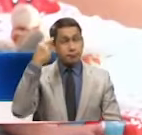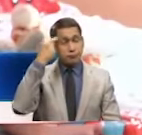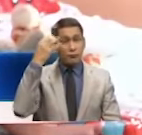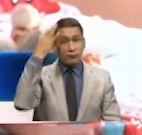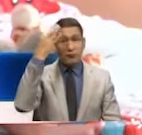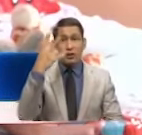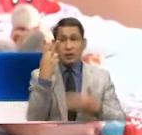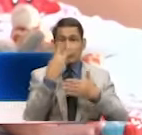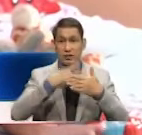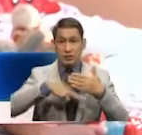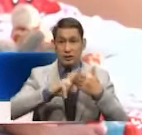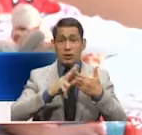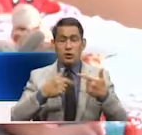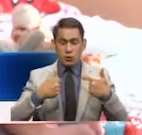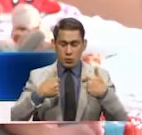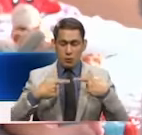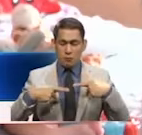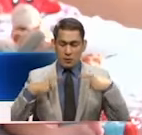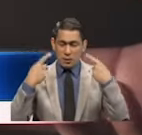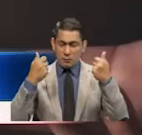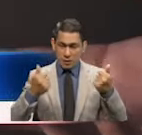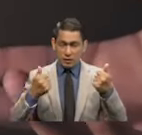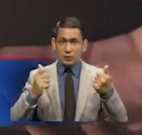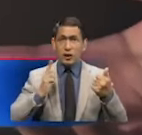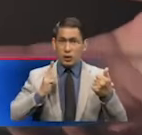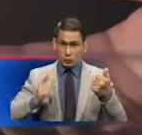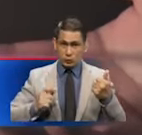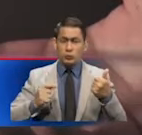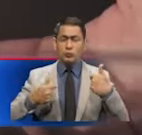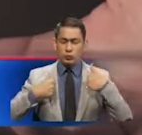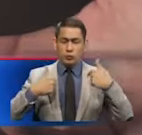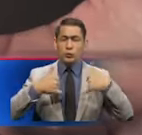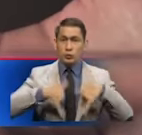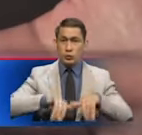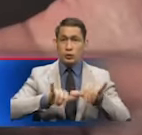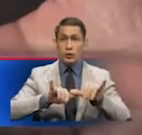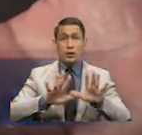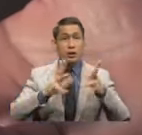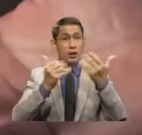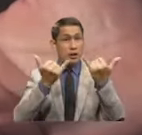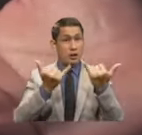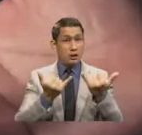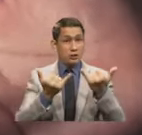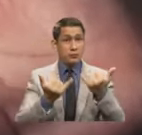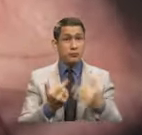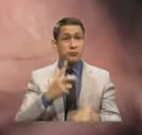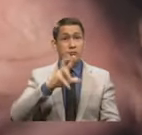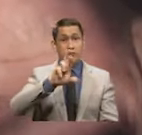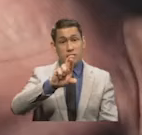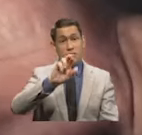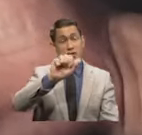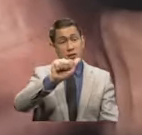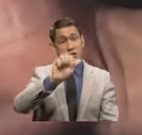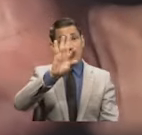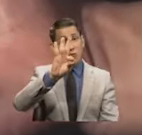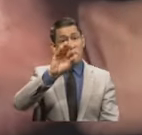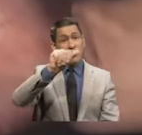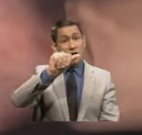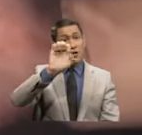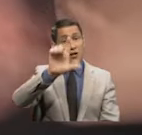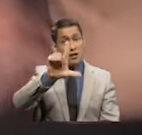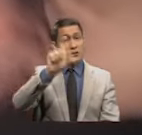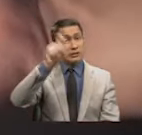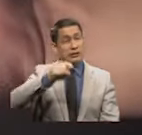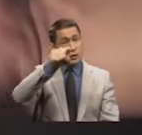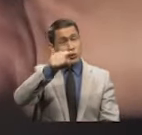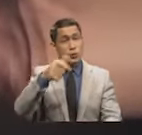dé vida y salud, yo voy a cuidar de él siempre. Hoy Rafael apela a sus manos solidarias. Quienes deseen sumarse a esta noble causa lo